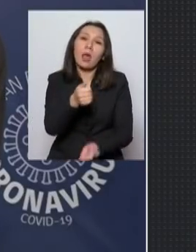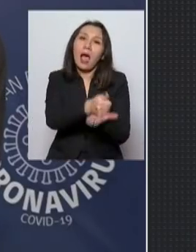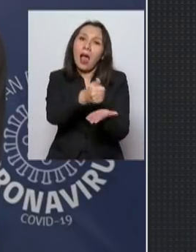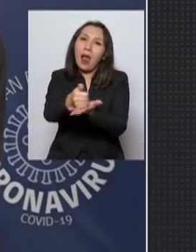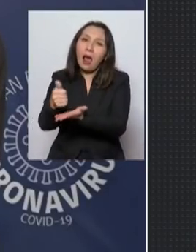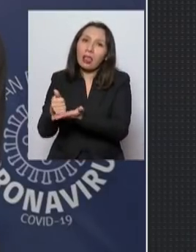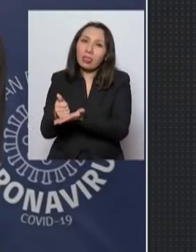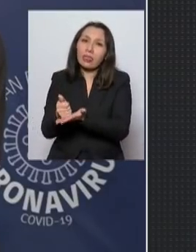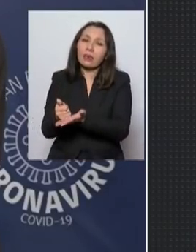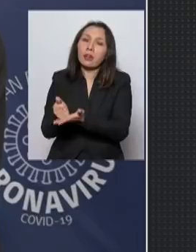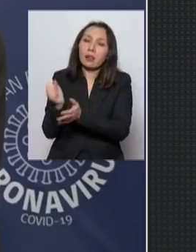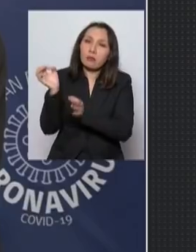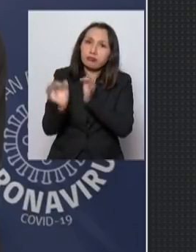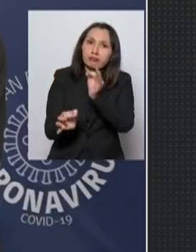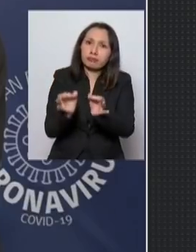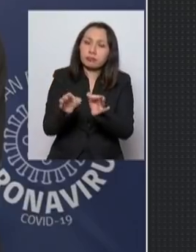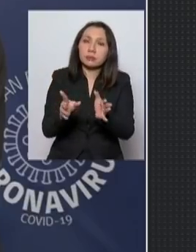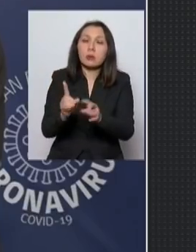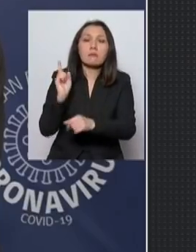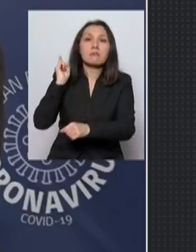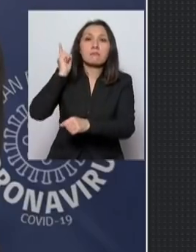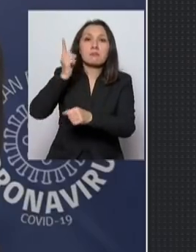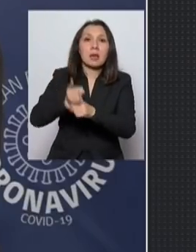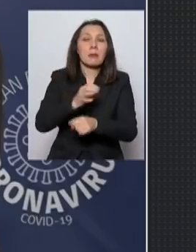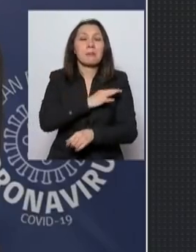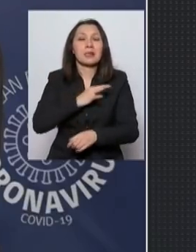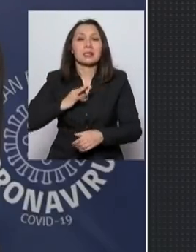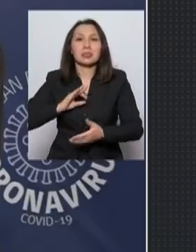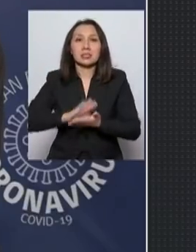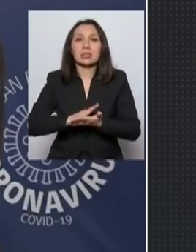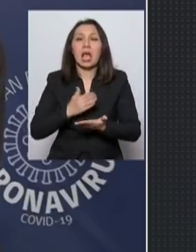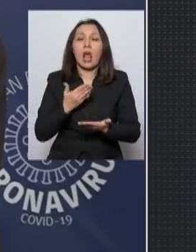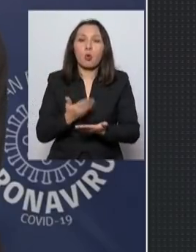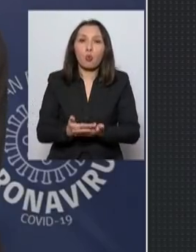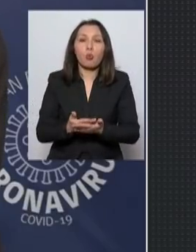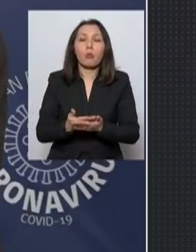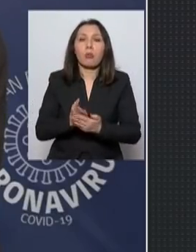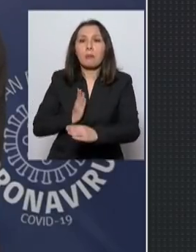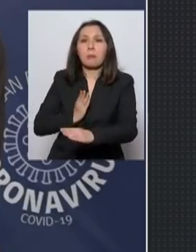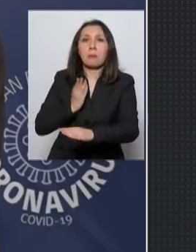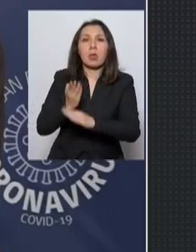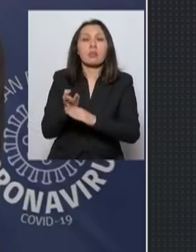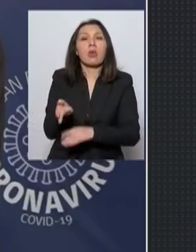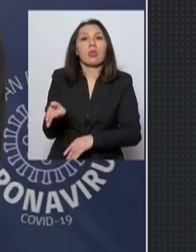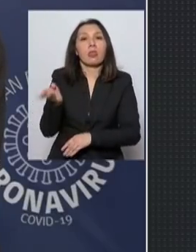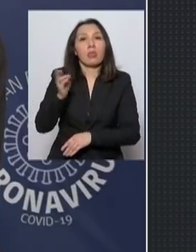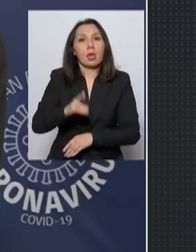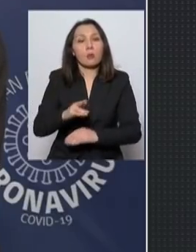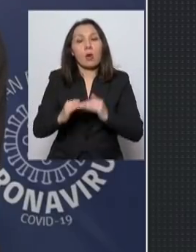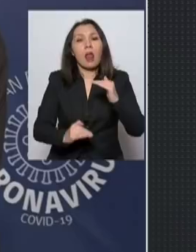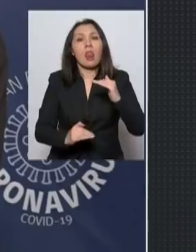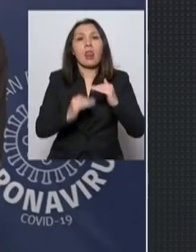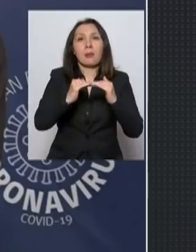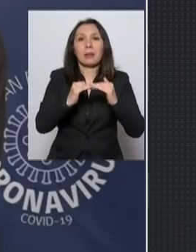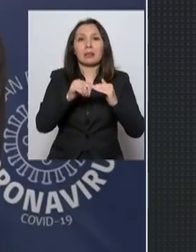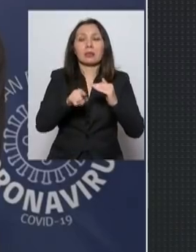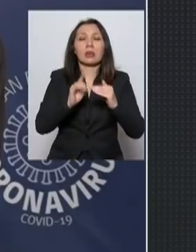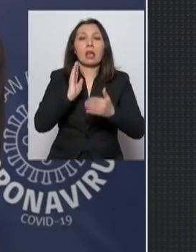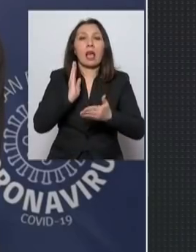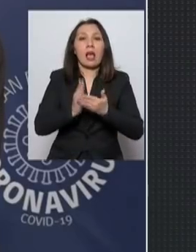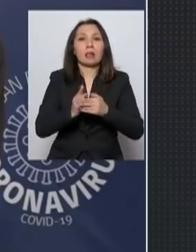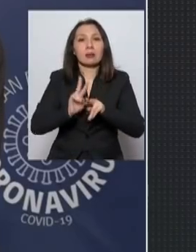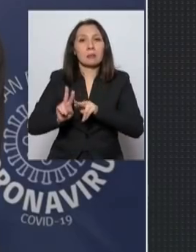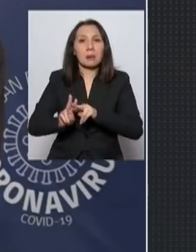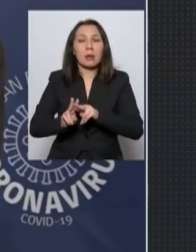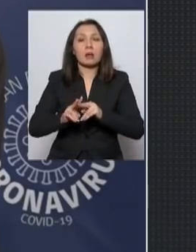alcaldes señalan que por instrucciones del Ministerio de Salud se les ha solicitado nuevamente limitar